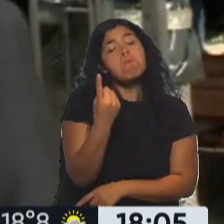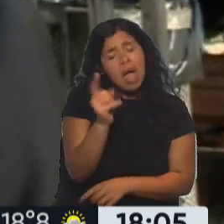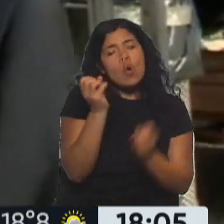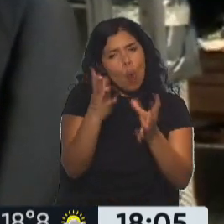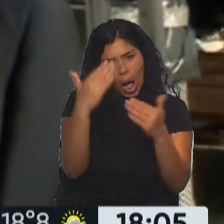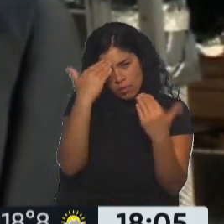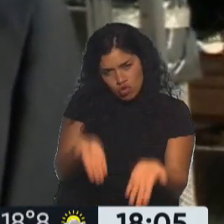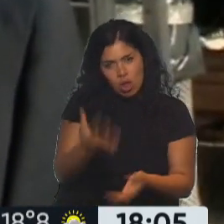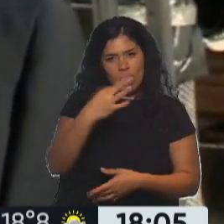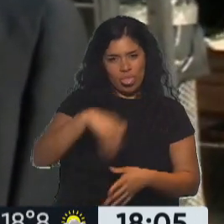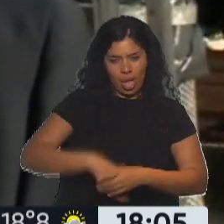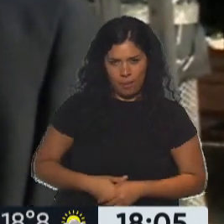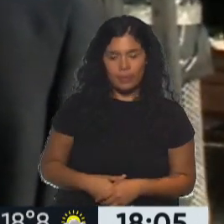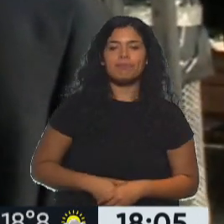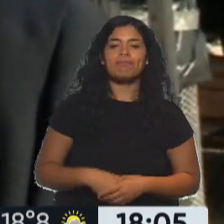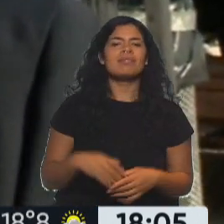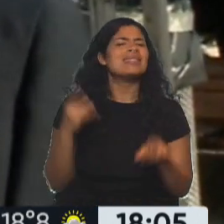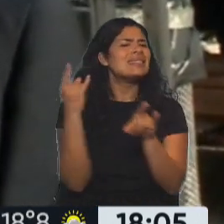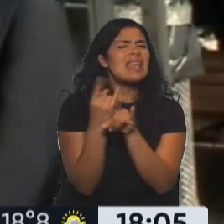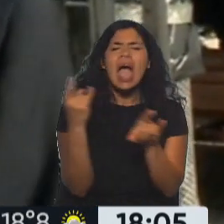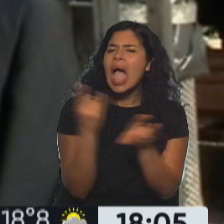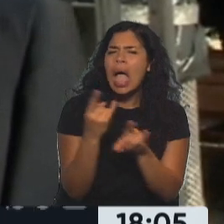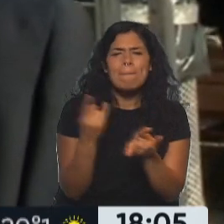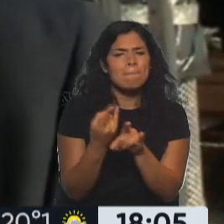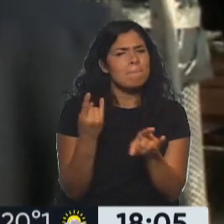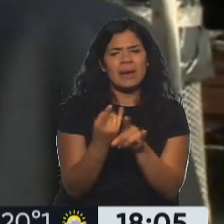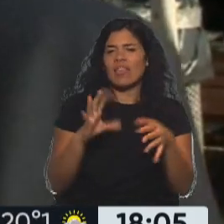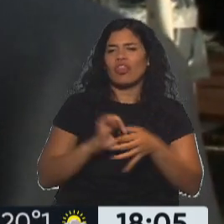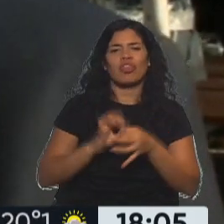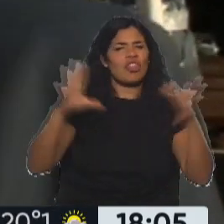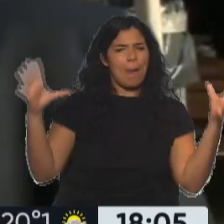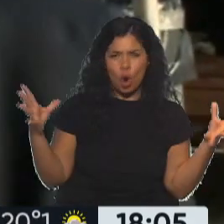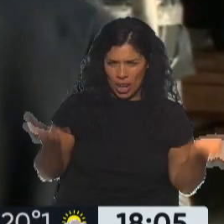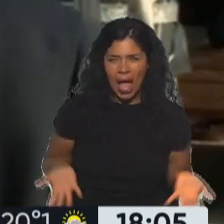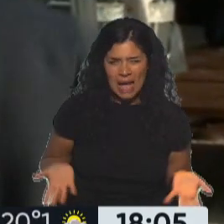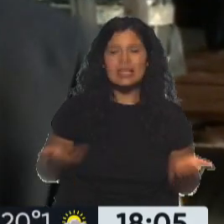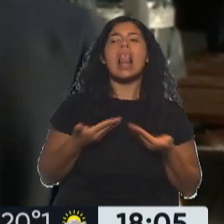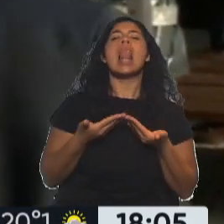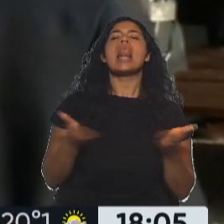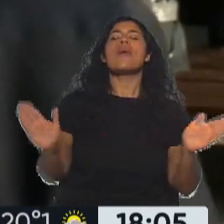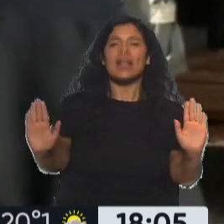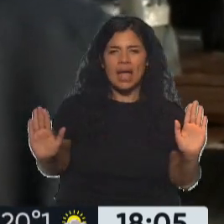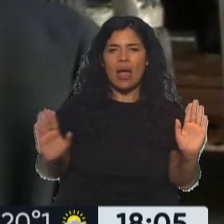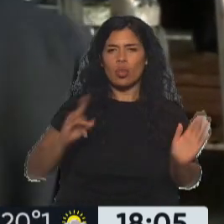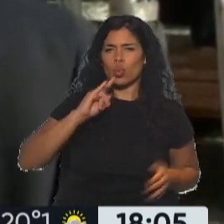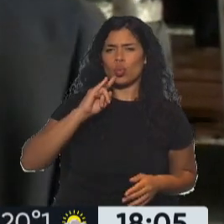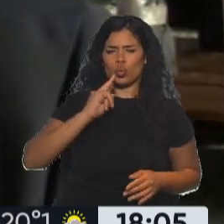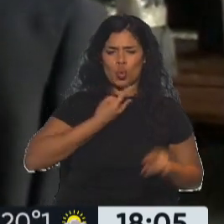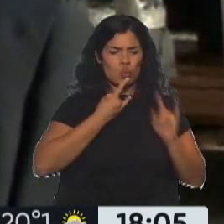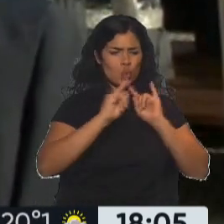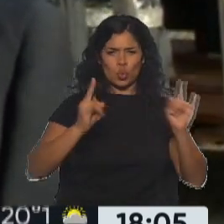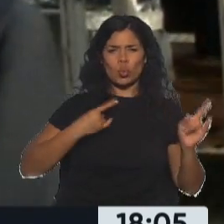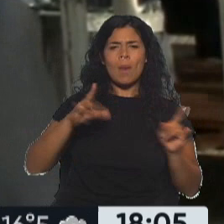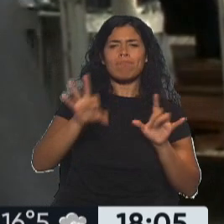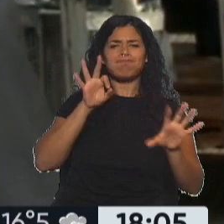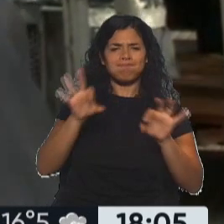con la pobreza, pero siempre, siempre, siempre el sistema democrático, la libertad, la posibilidad de elegir, la libertad de expresión,